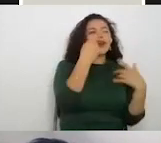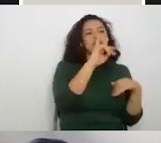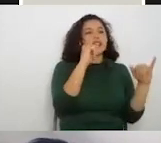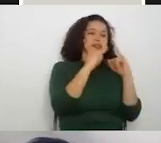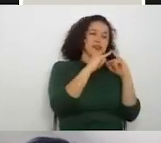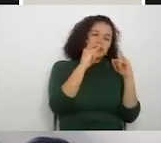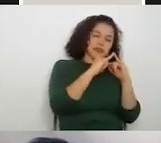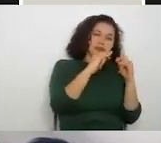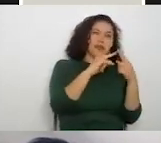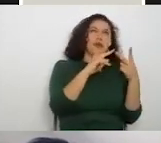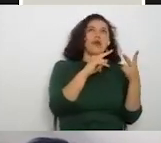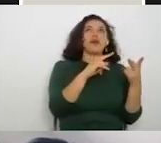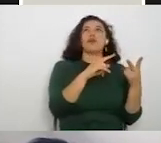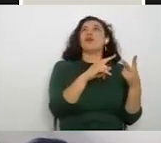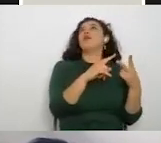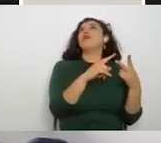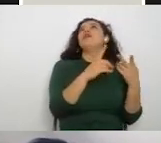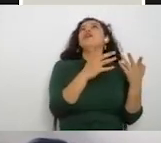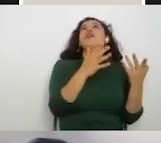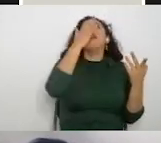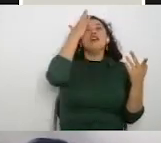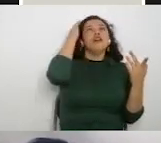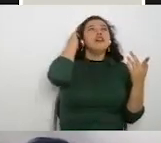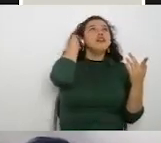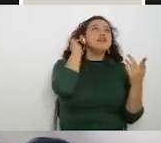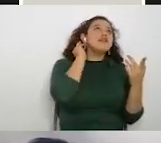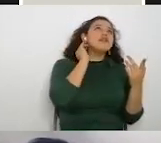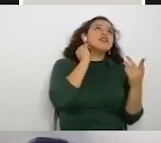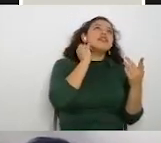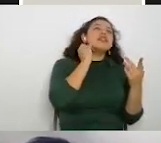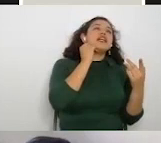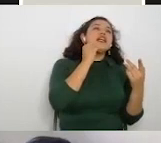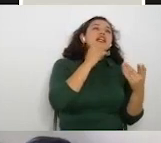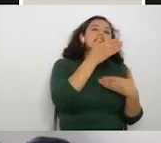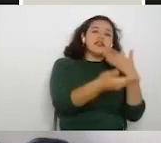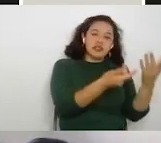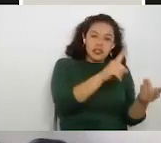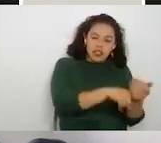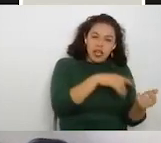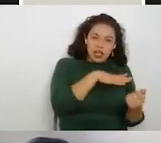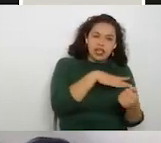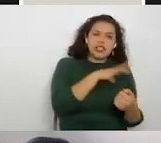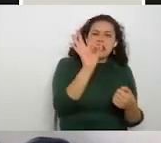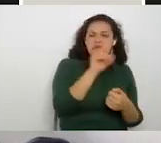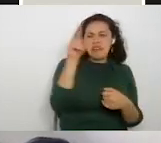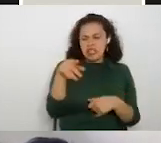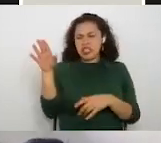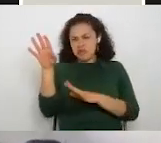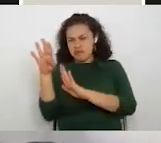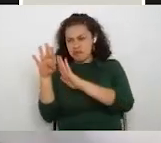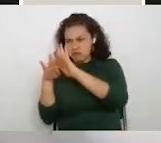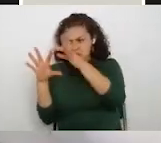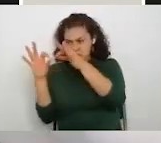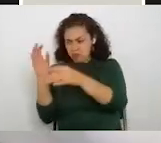institución, de cuáles son los servicios que realizan. No quiere decir que no pudiéramos ponerlos en el manual de